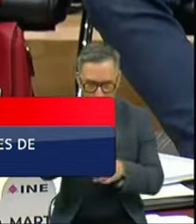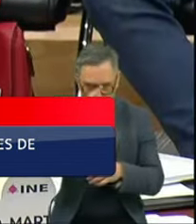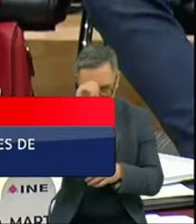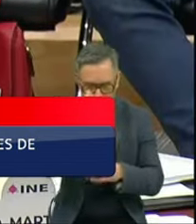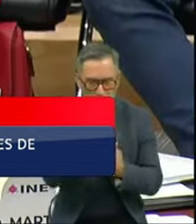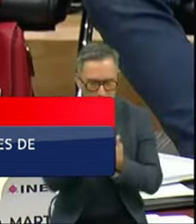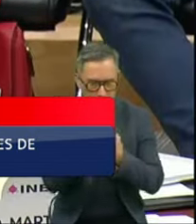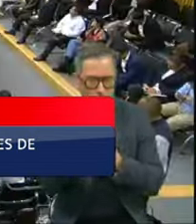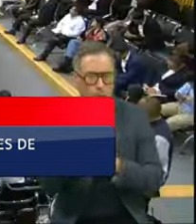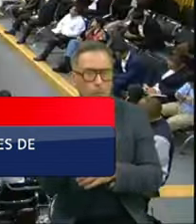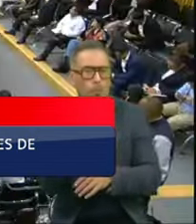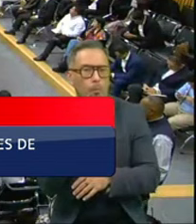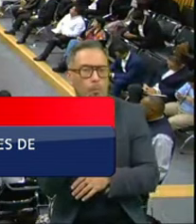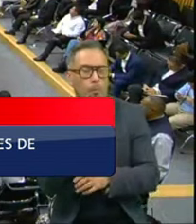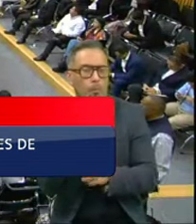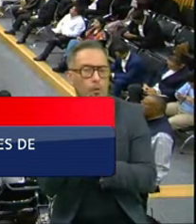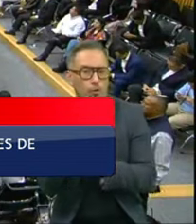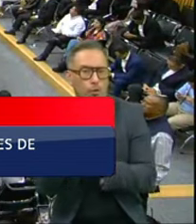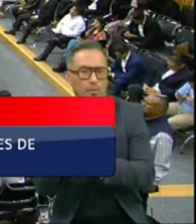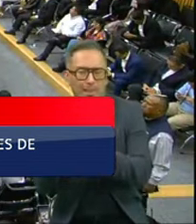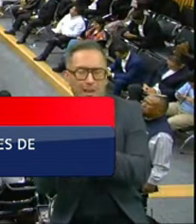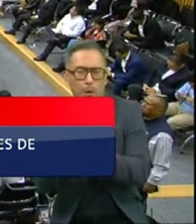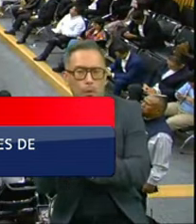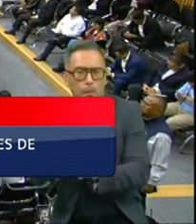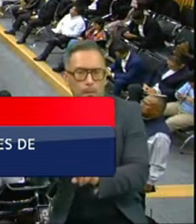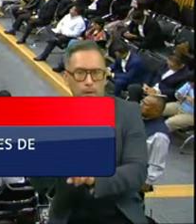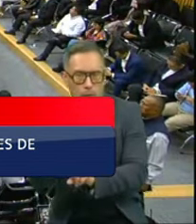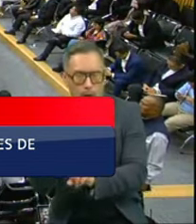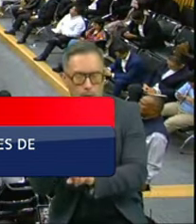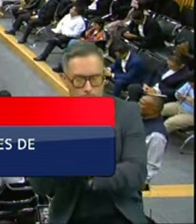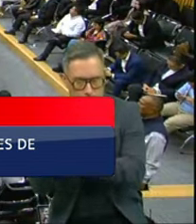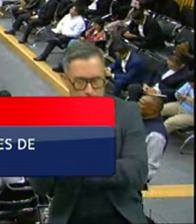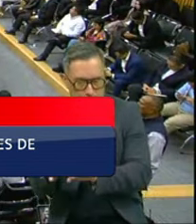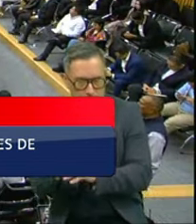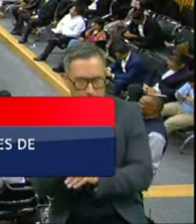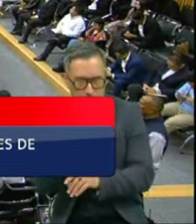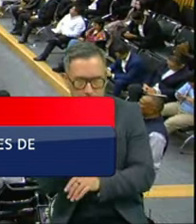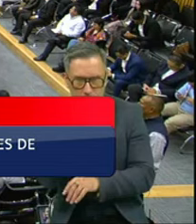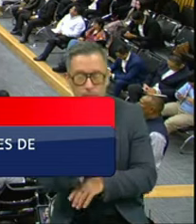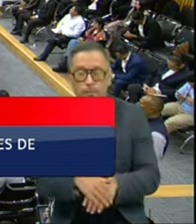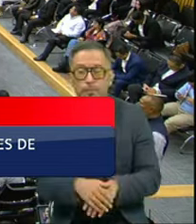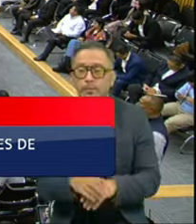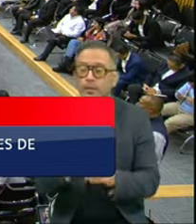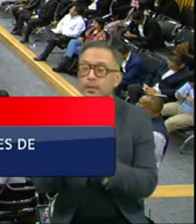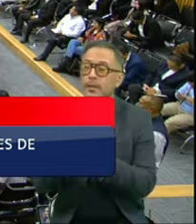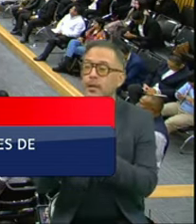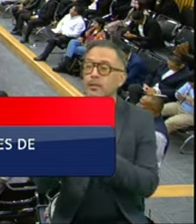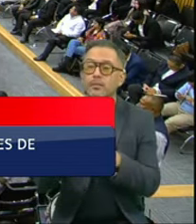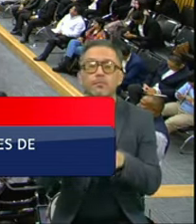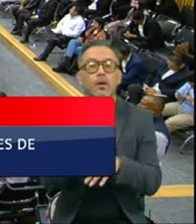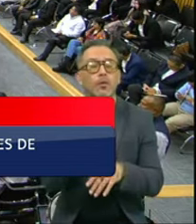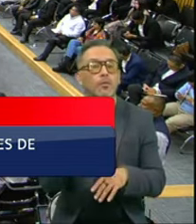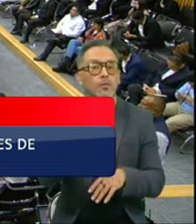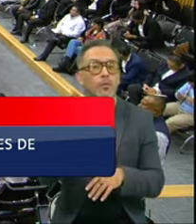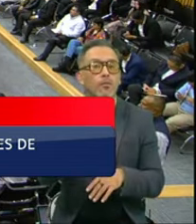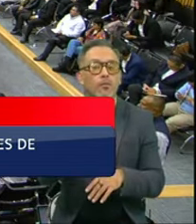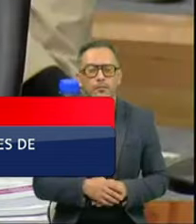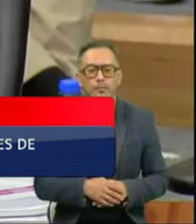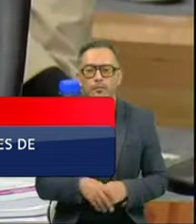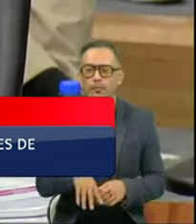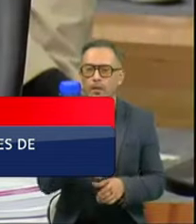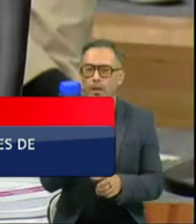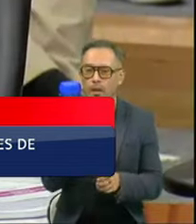al revés, que se haga la sesión y que esos 43 senadores honren su palabra y detengan la reforma